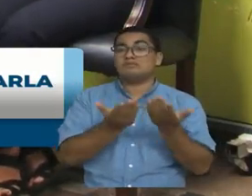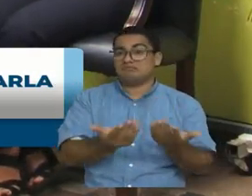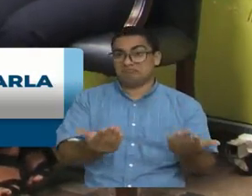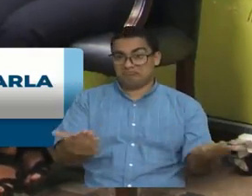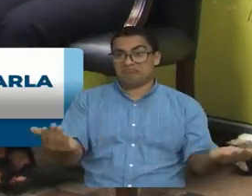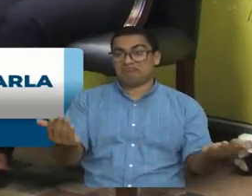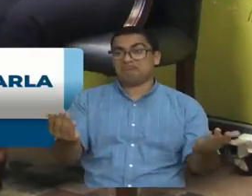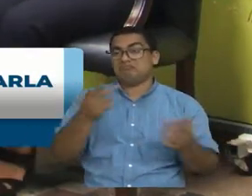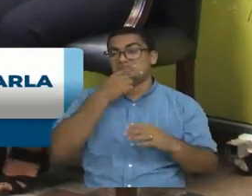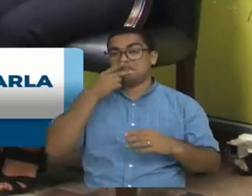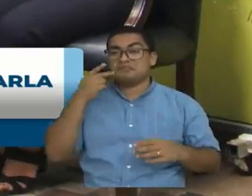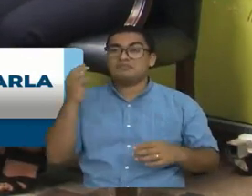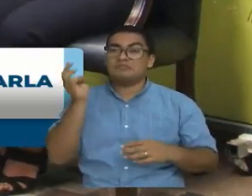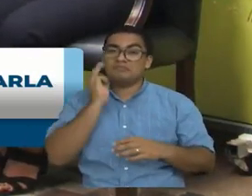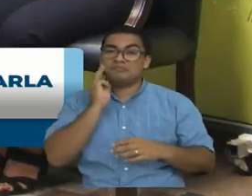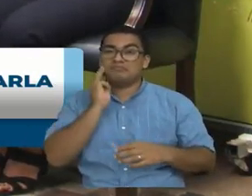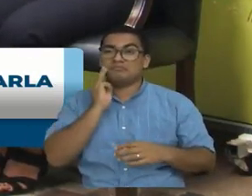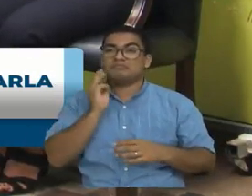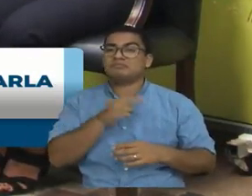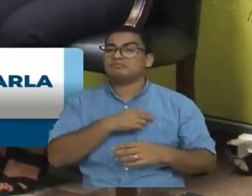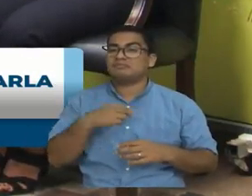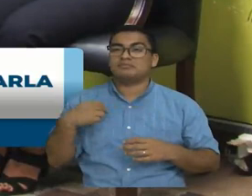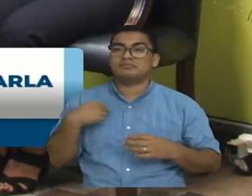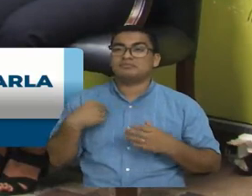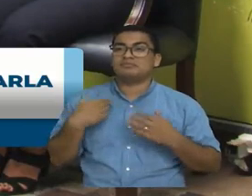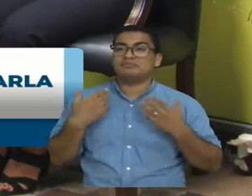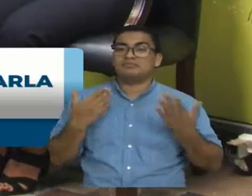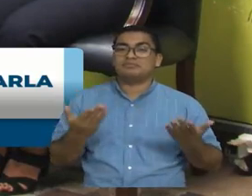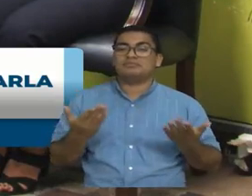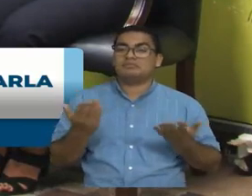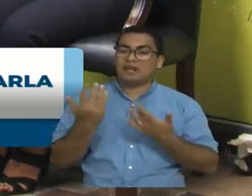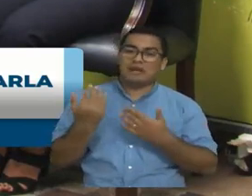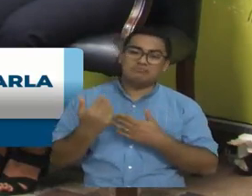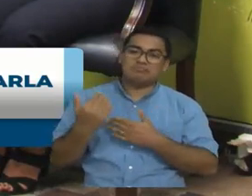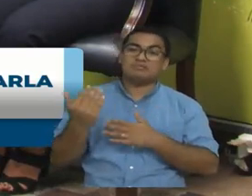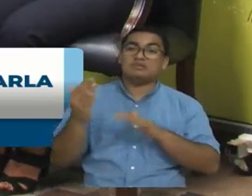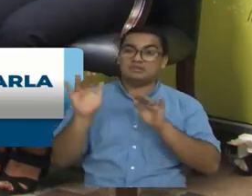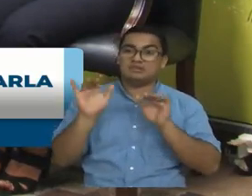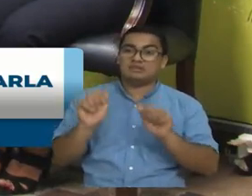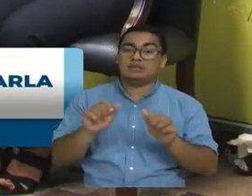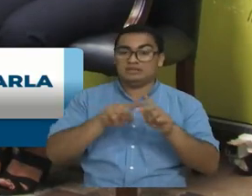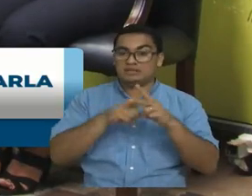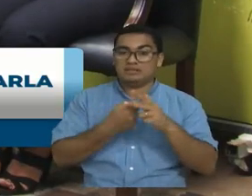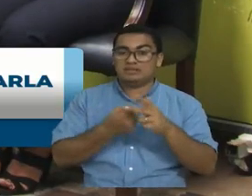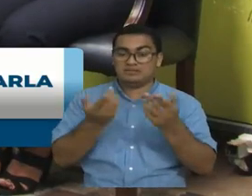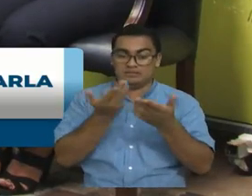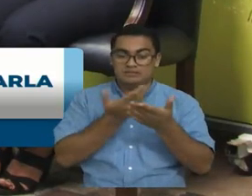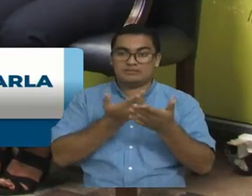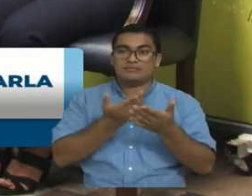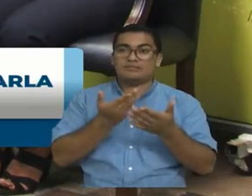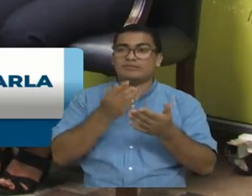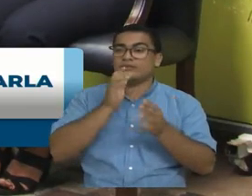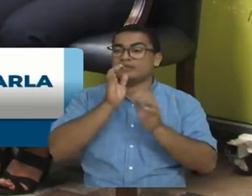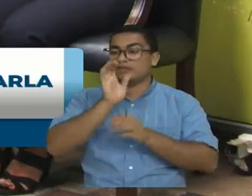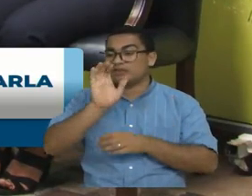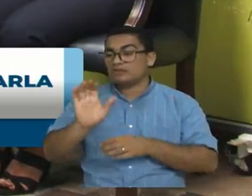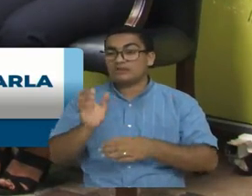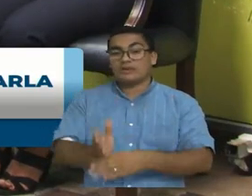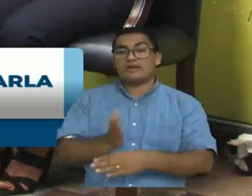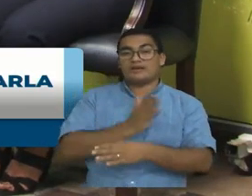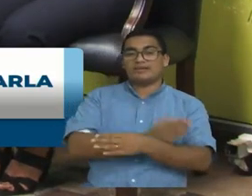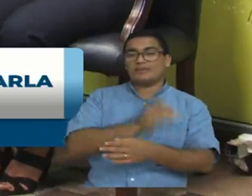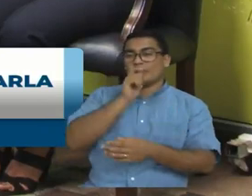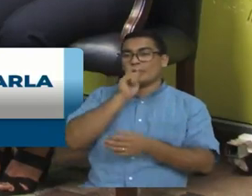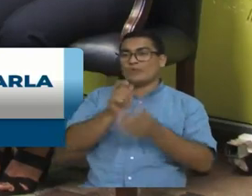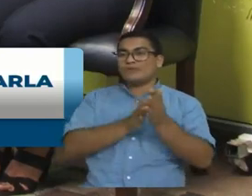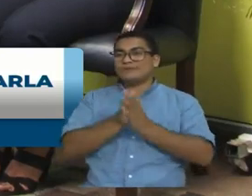de hacer o retomarla. No necesariamente esperar que llegue a primer nivel o esté en segundo nivel, sino cuando los niños muestran ese